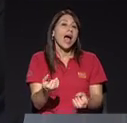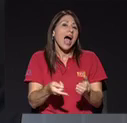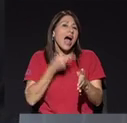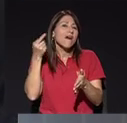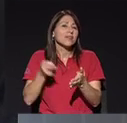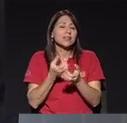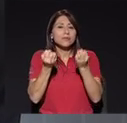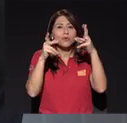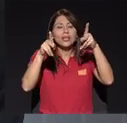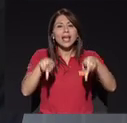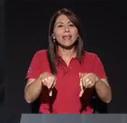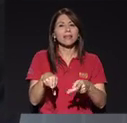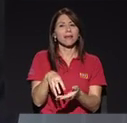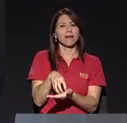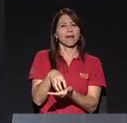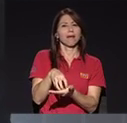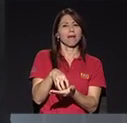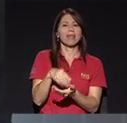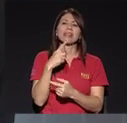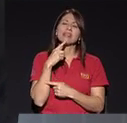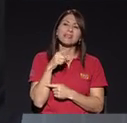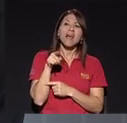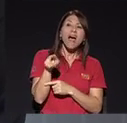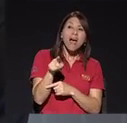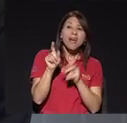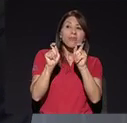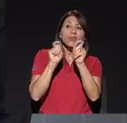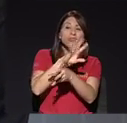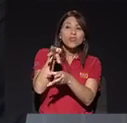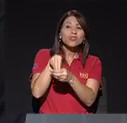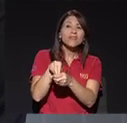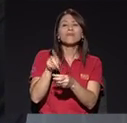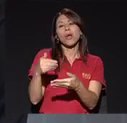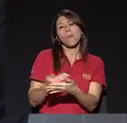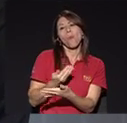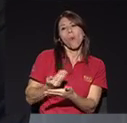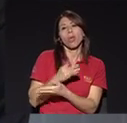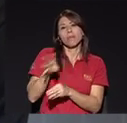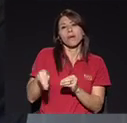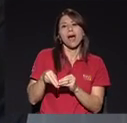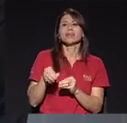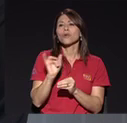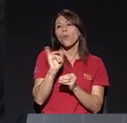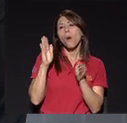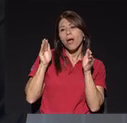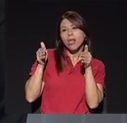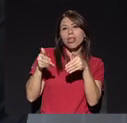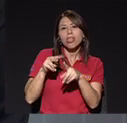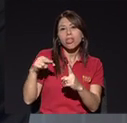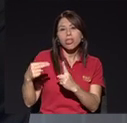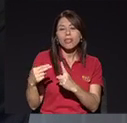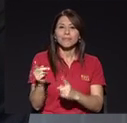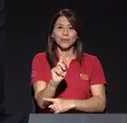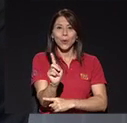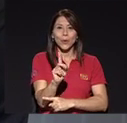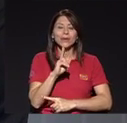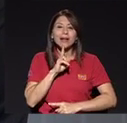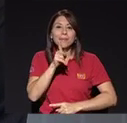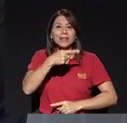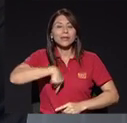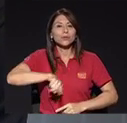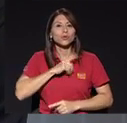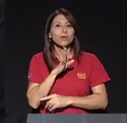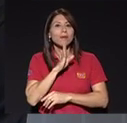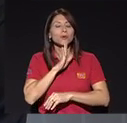veces hasta cuestiona, ¿verdad? Dice, es que esa es una moda más, no, es que esa es una tendencia más. No, aquí realmente cuando nosotros hablamos